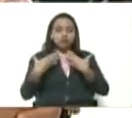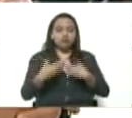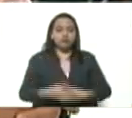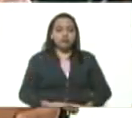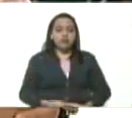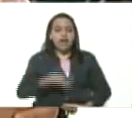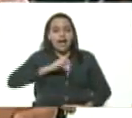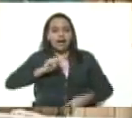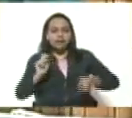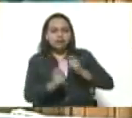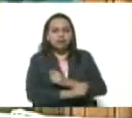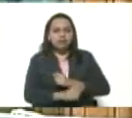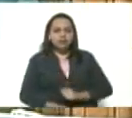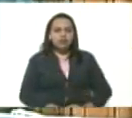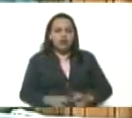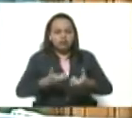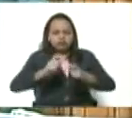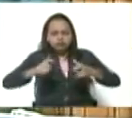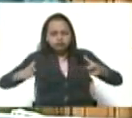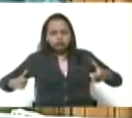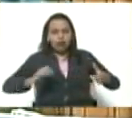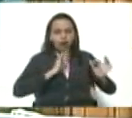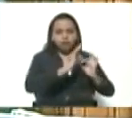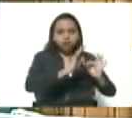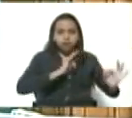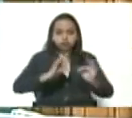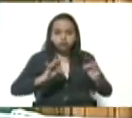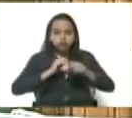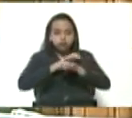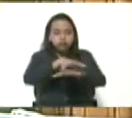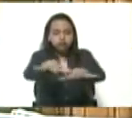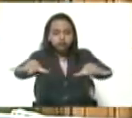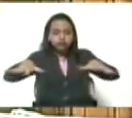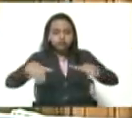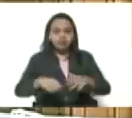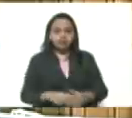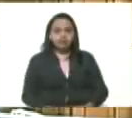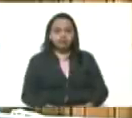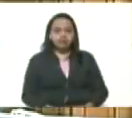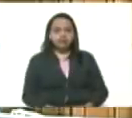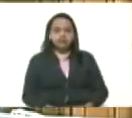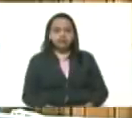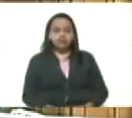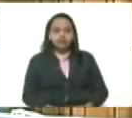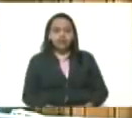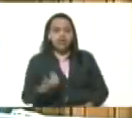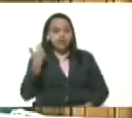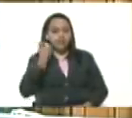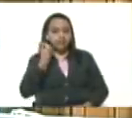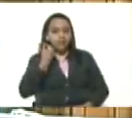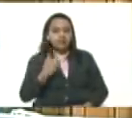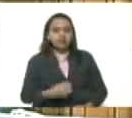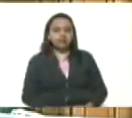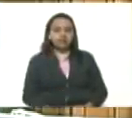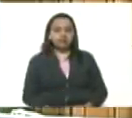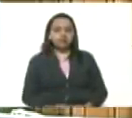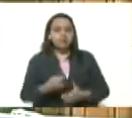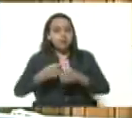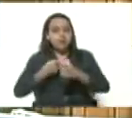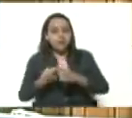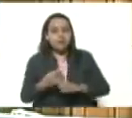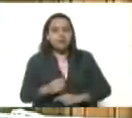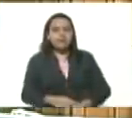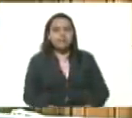bueno, se transforman en propagadores, multiplicadores de la enfermedad. Así que fíjense